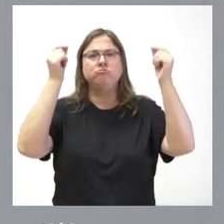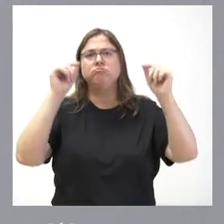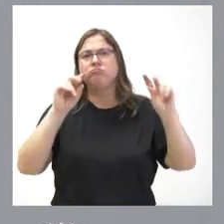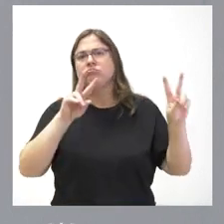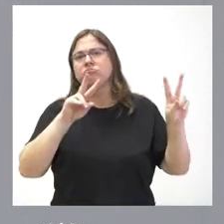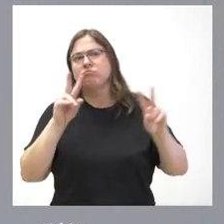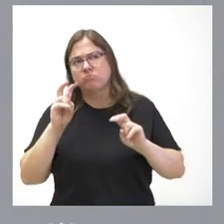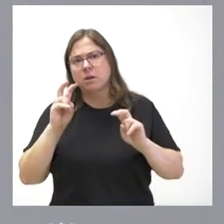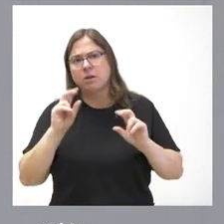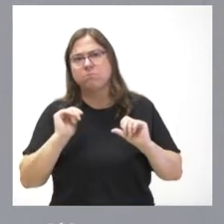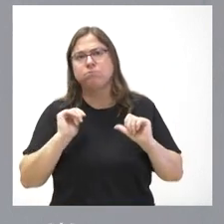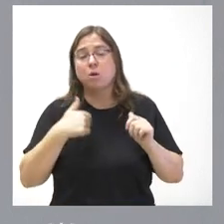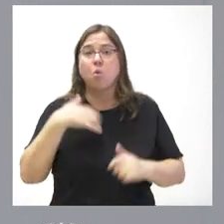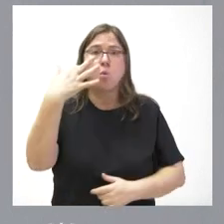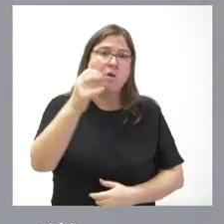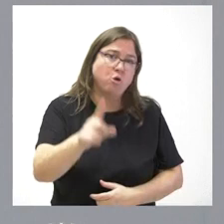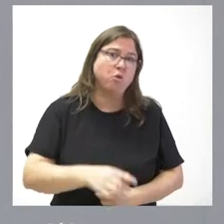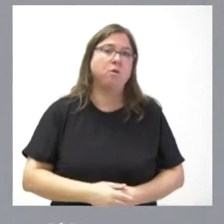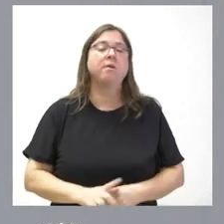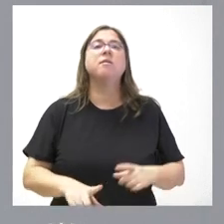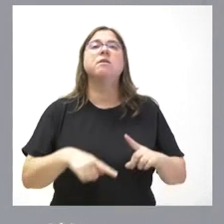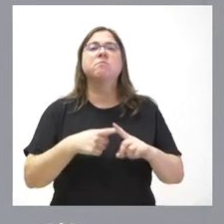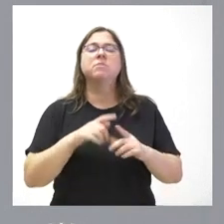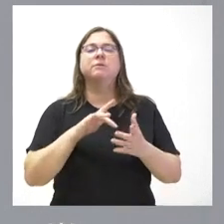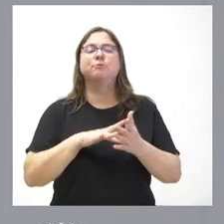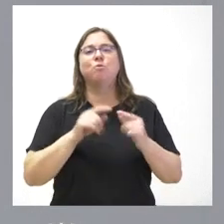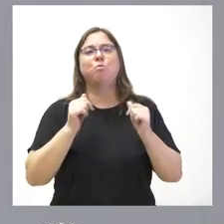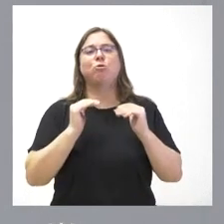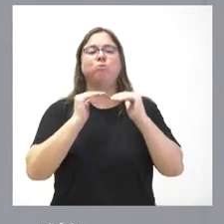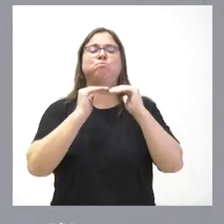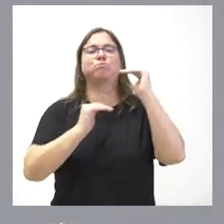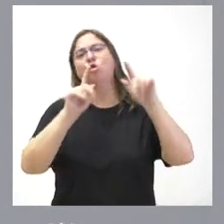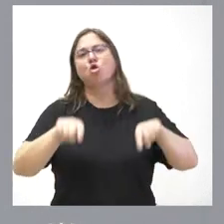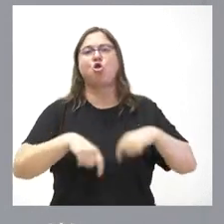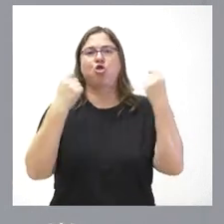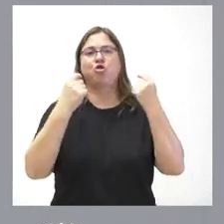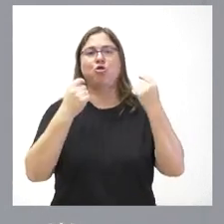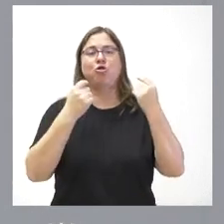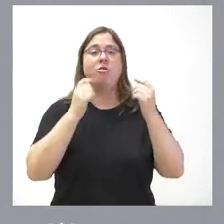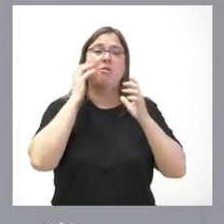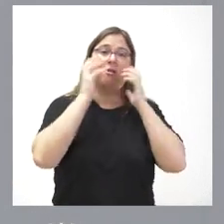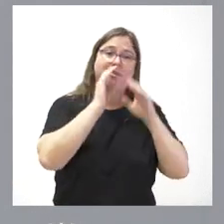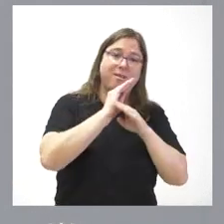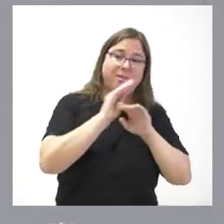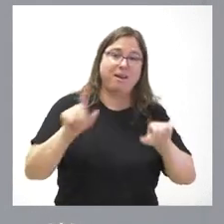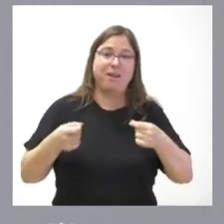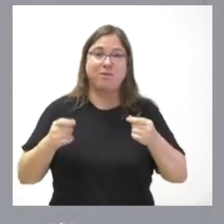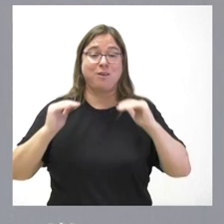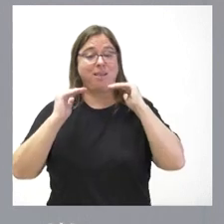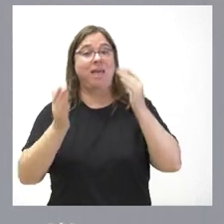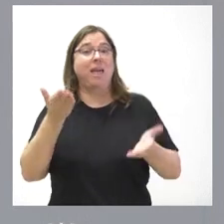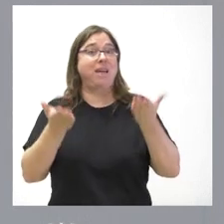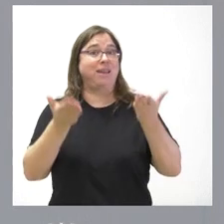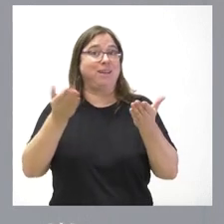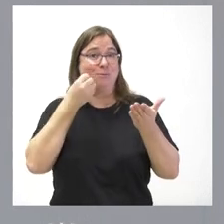puesto en marcha pero no el único y creo que ha roto ese equilibrio entre la ganadería y la naturaleza que tan buenos